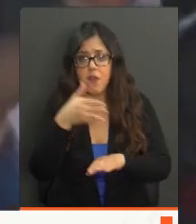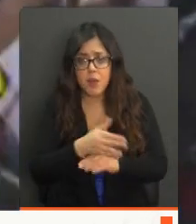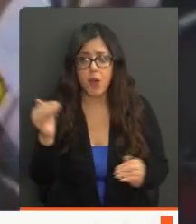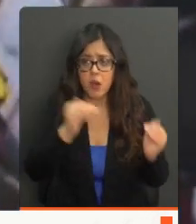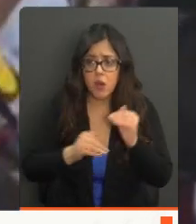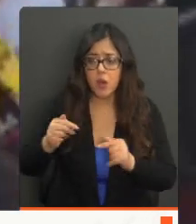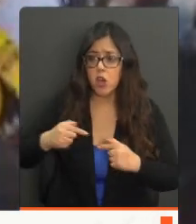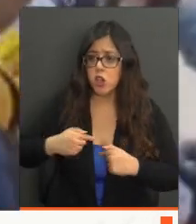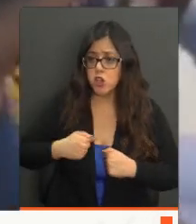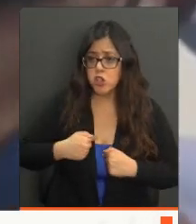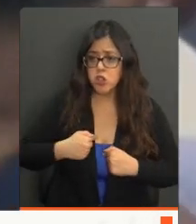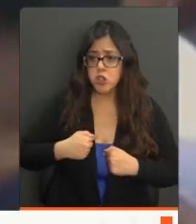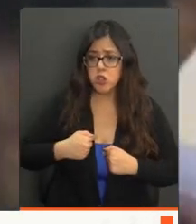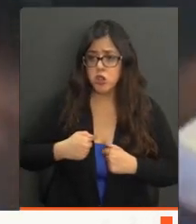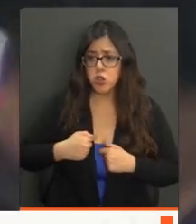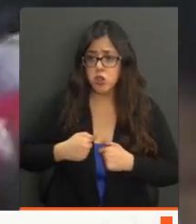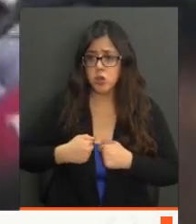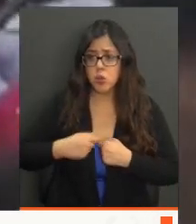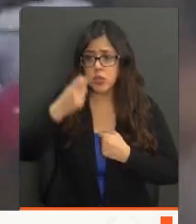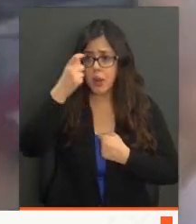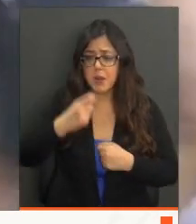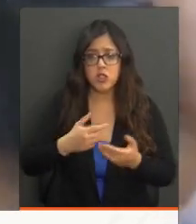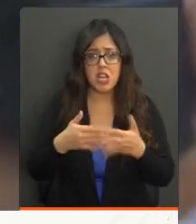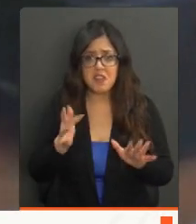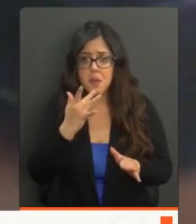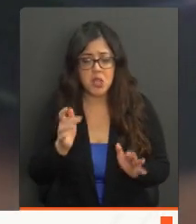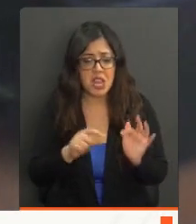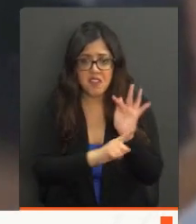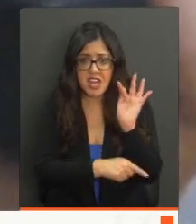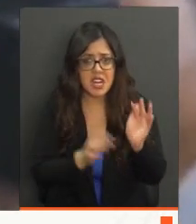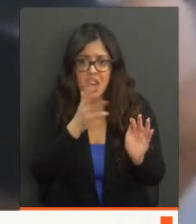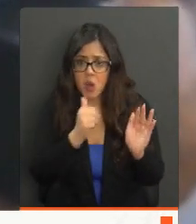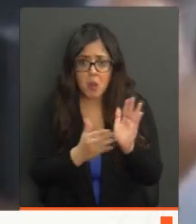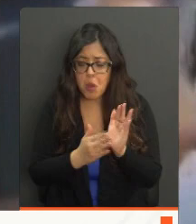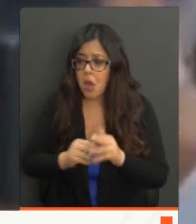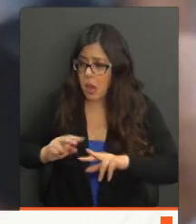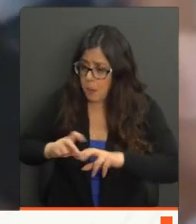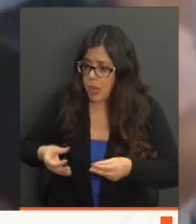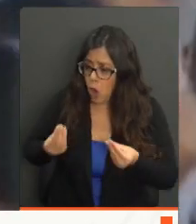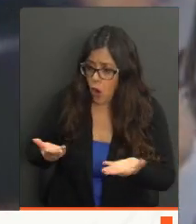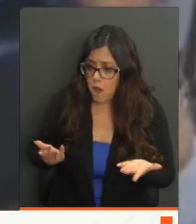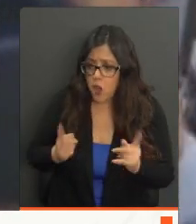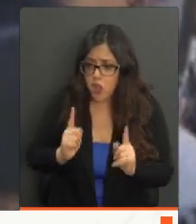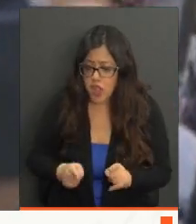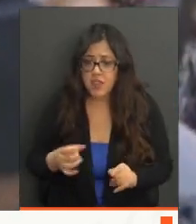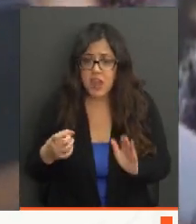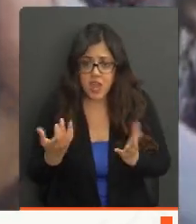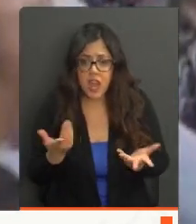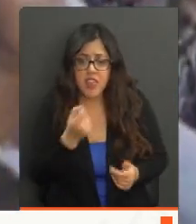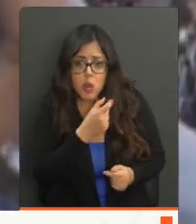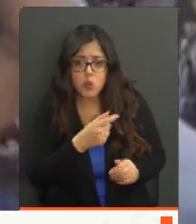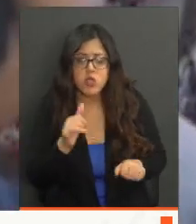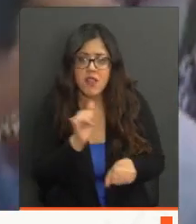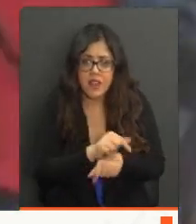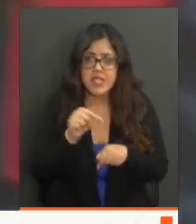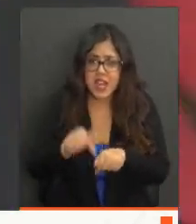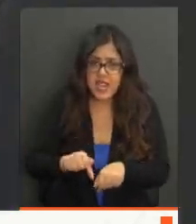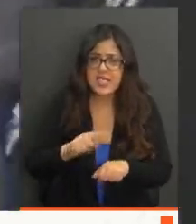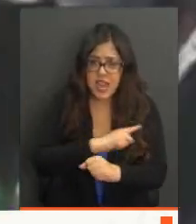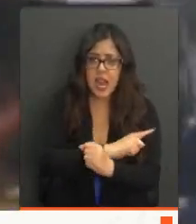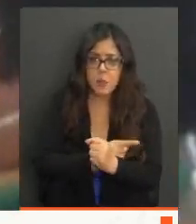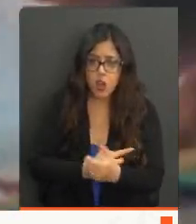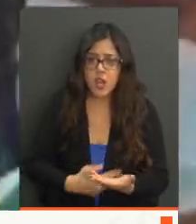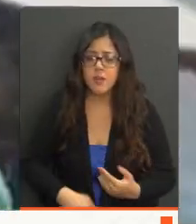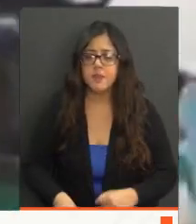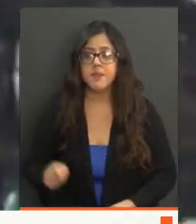libre porque la fiscalía no tiene pruebas que investiguen es que es obvio tiene que pasar por una denuncia falsa ese es el poder de la denuncia falsa decía